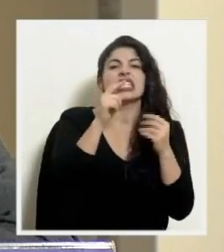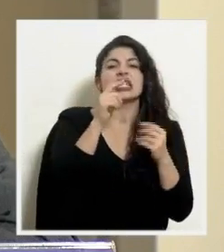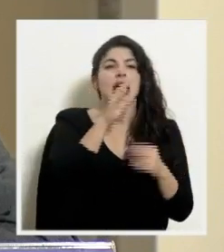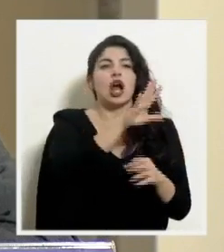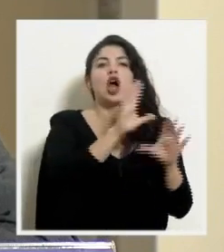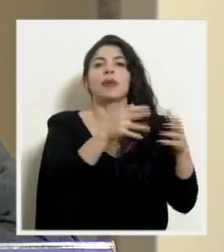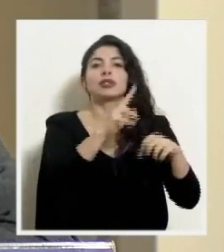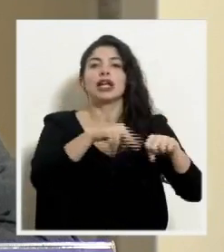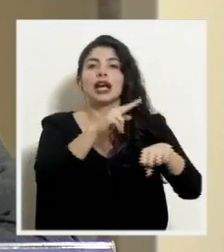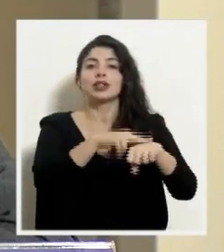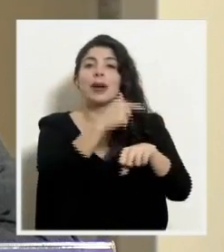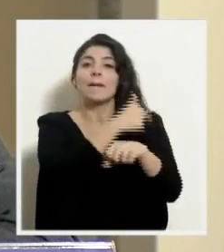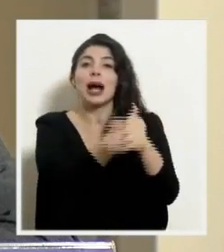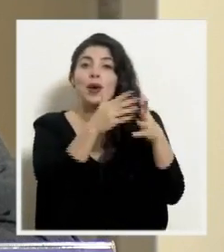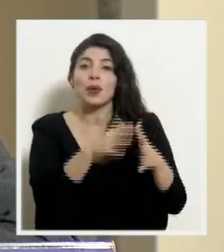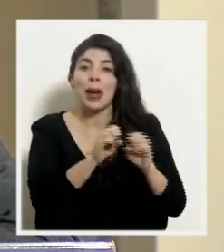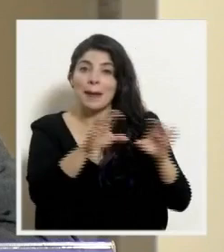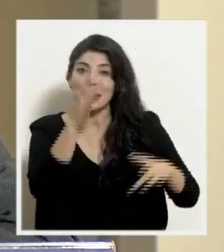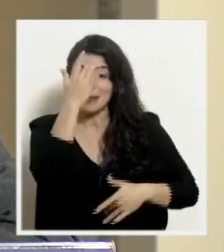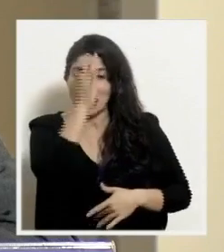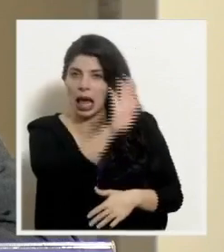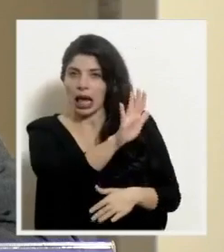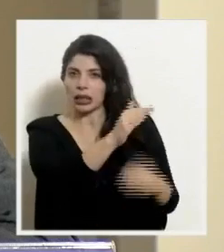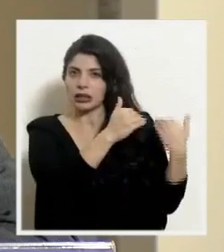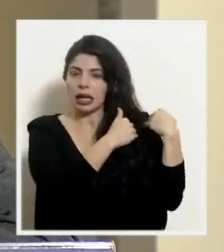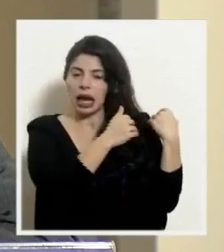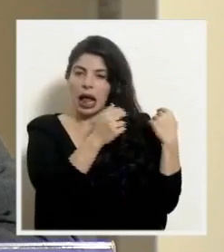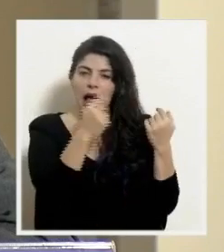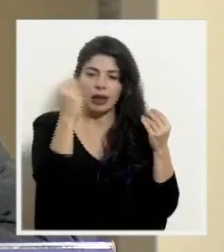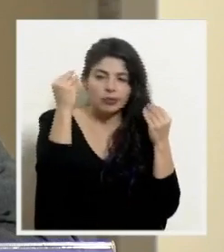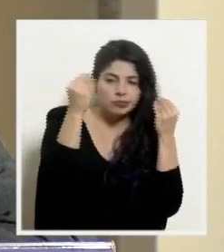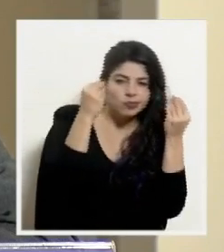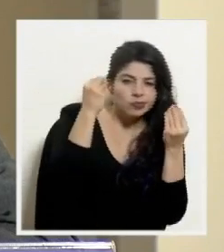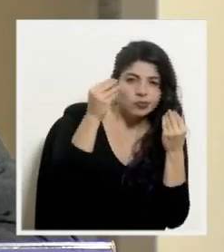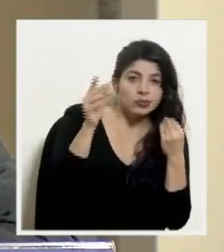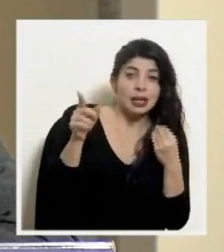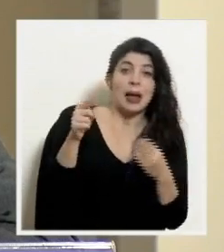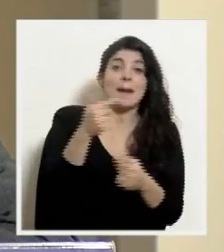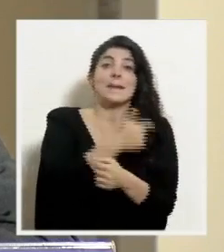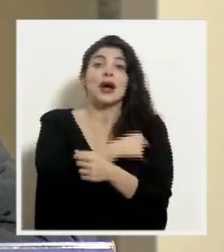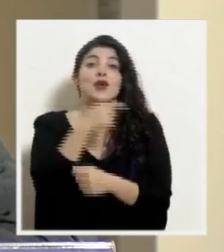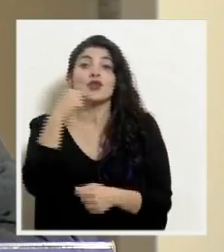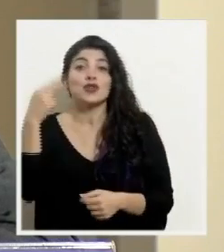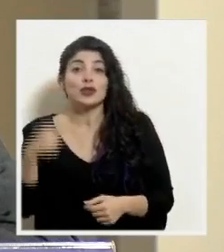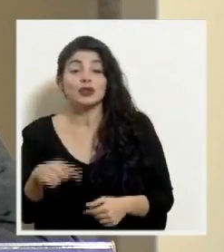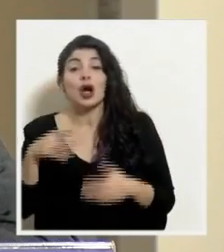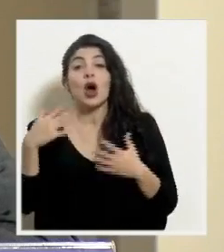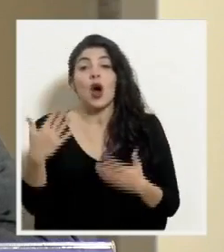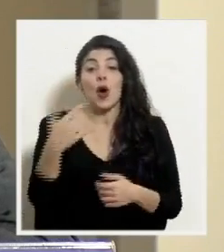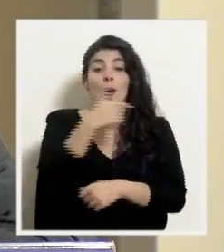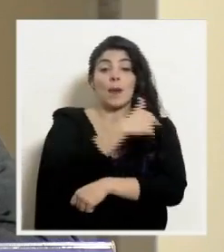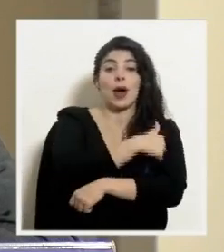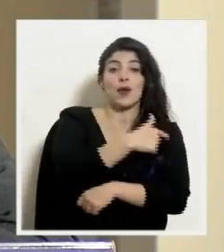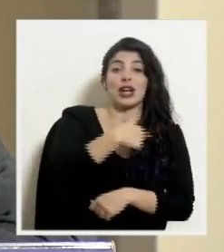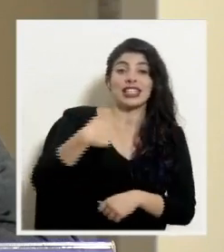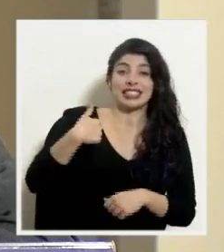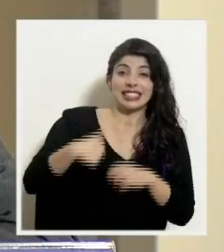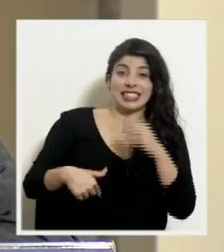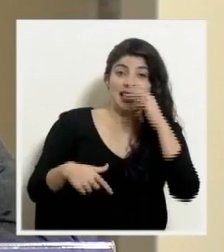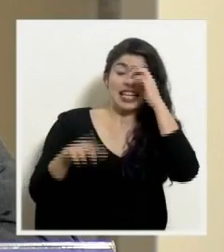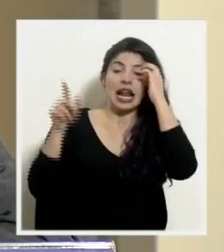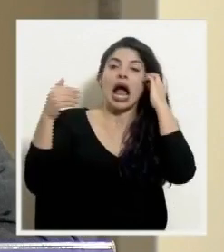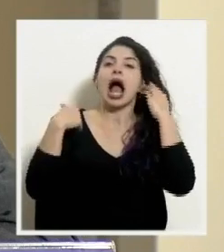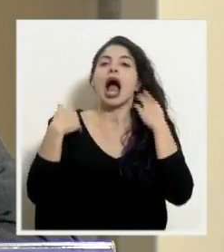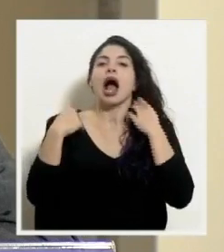Nacional de Vacunación y Epidemiología. También es importante mencionar que en el caso de la vacuna rusa y el caso de la vacuna china se